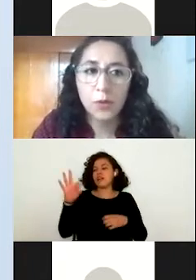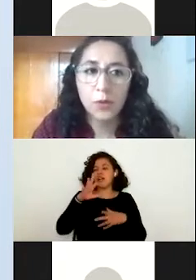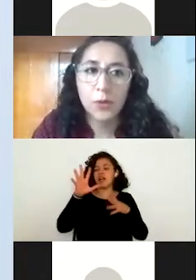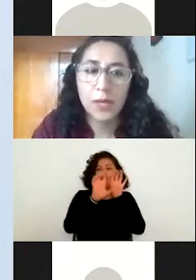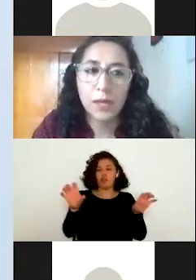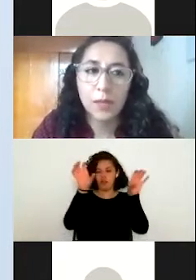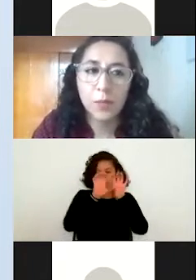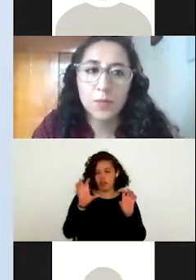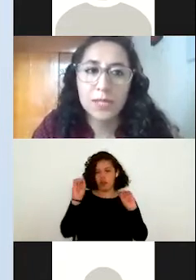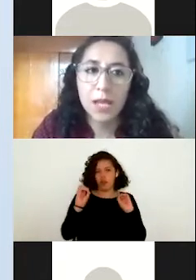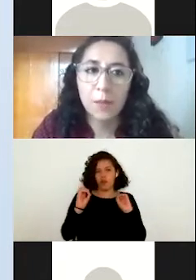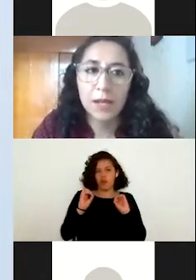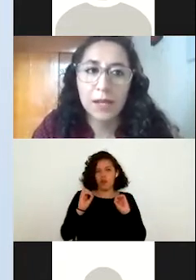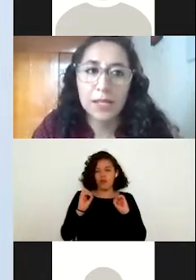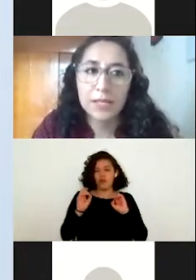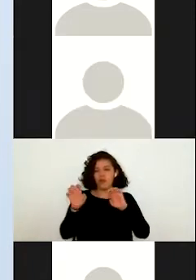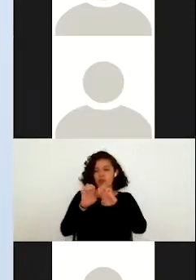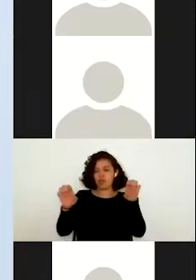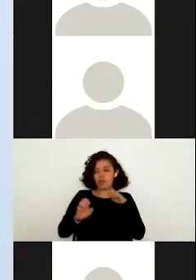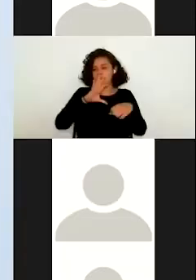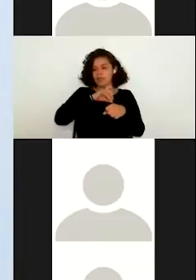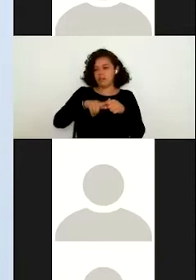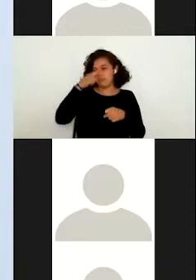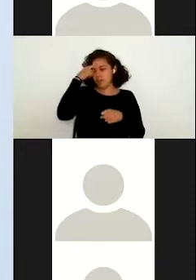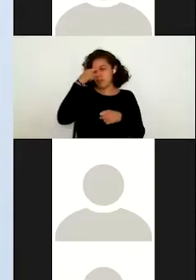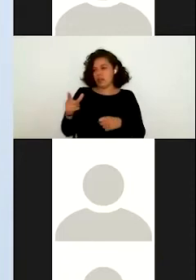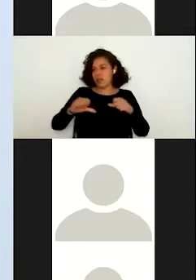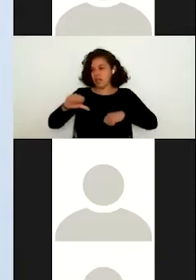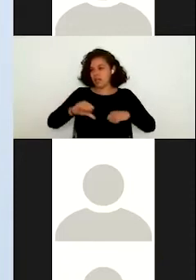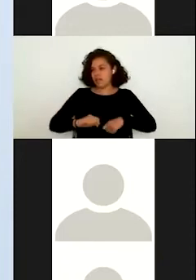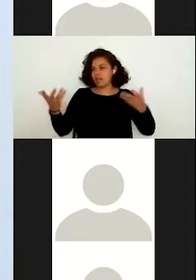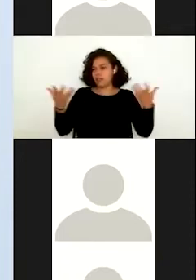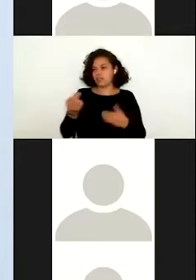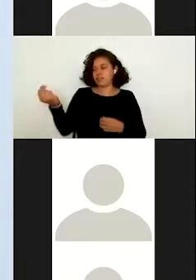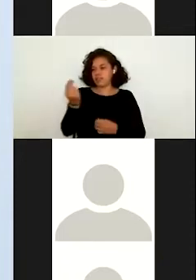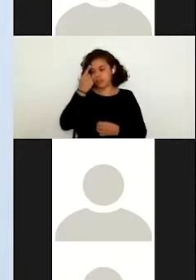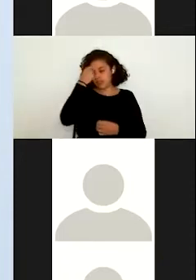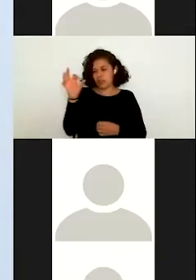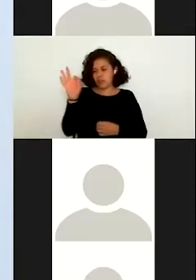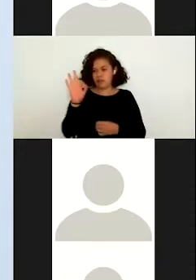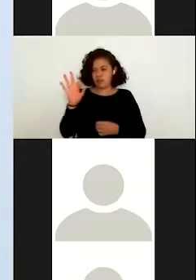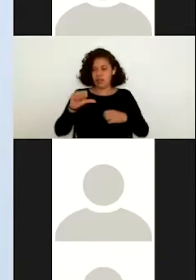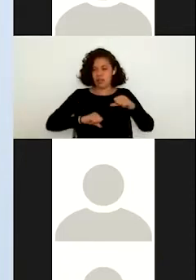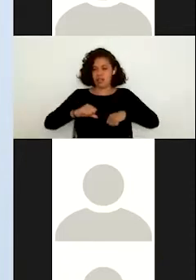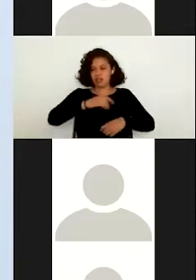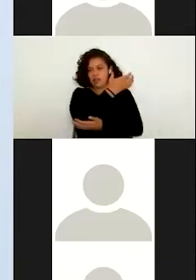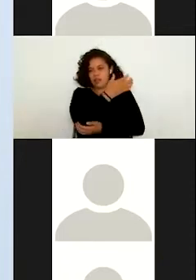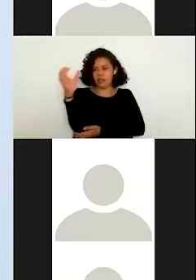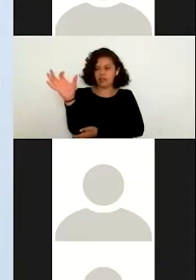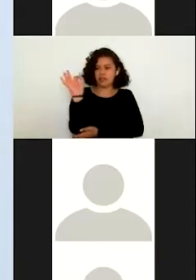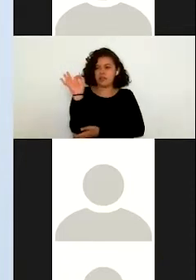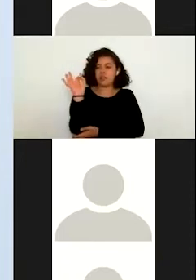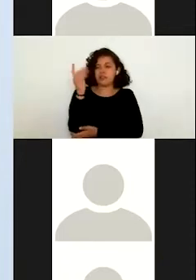cómputo como equipo especial para realizar alguna actividad, ¿no? Si va a ser actividades en campo y tal vez